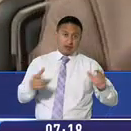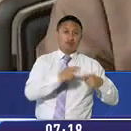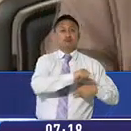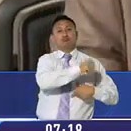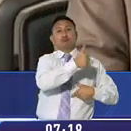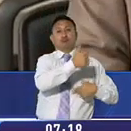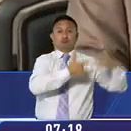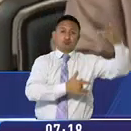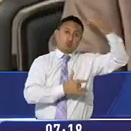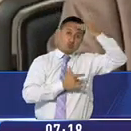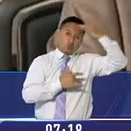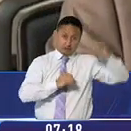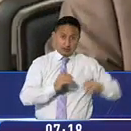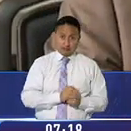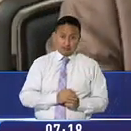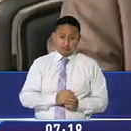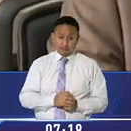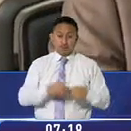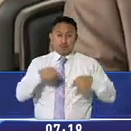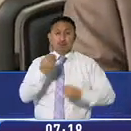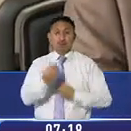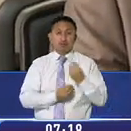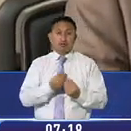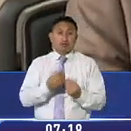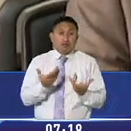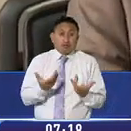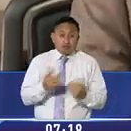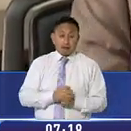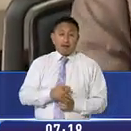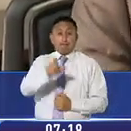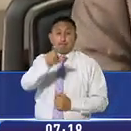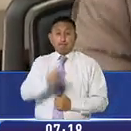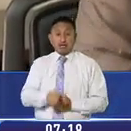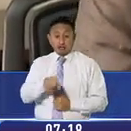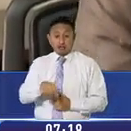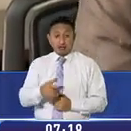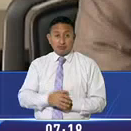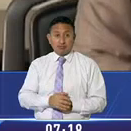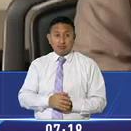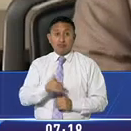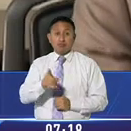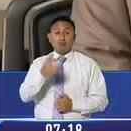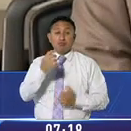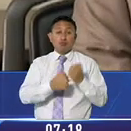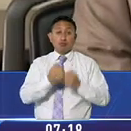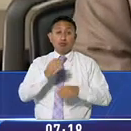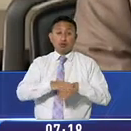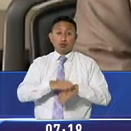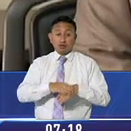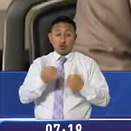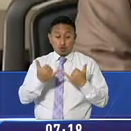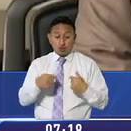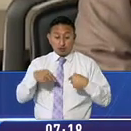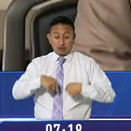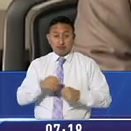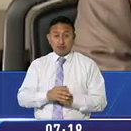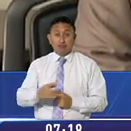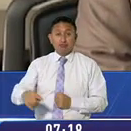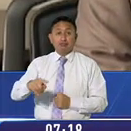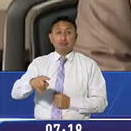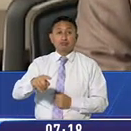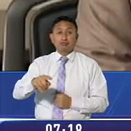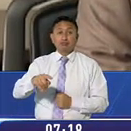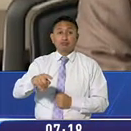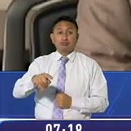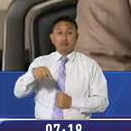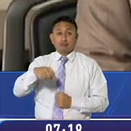lo que se nos puede complicar es que la gente se nos muera por los problemas preexistentes del perfil epidemiológico que actualmente